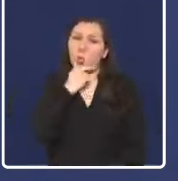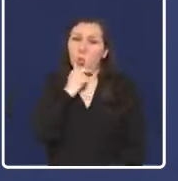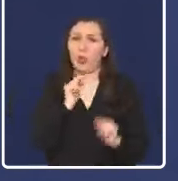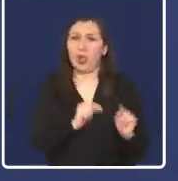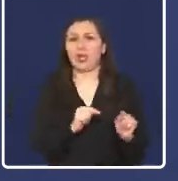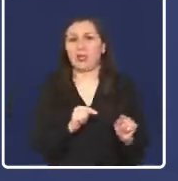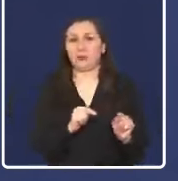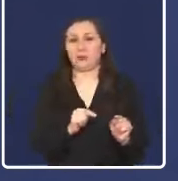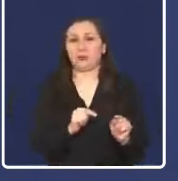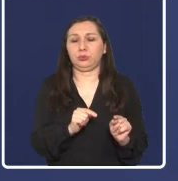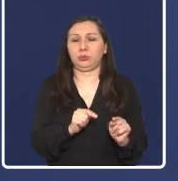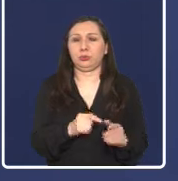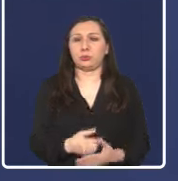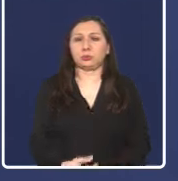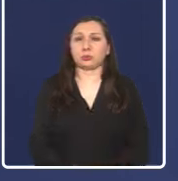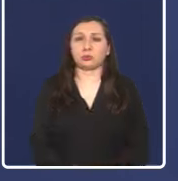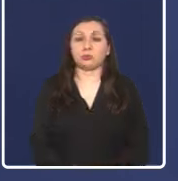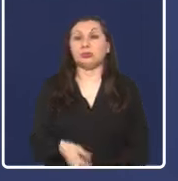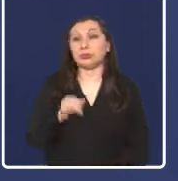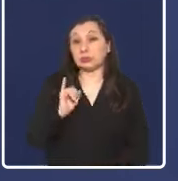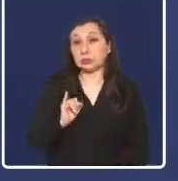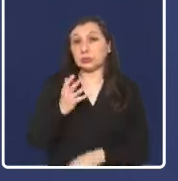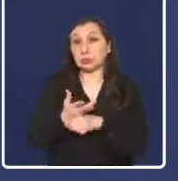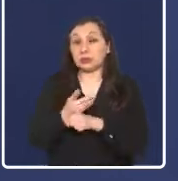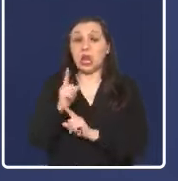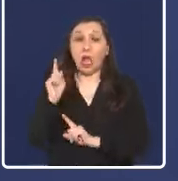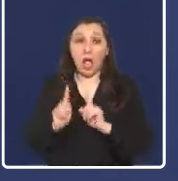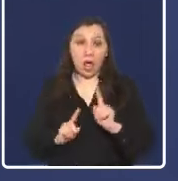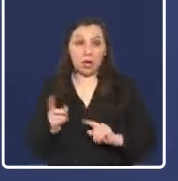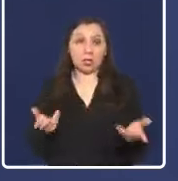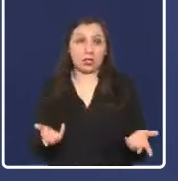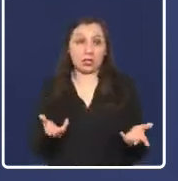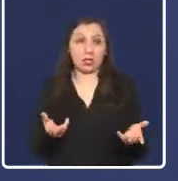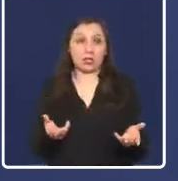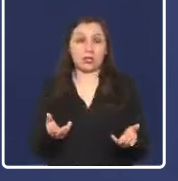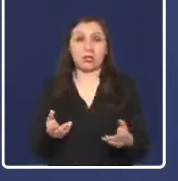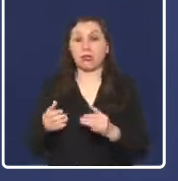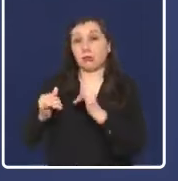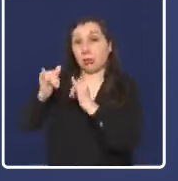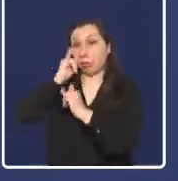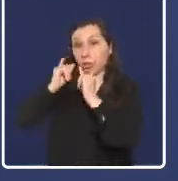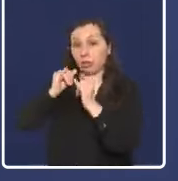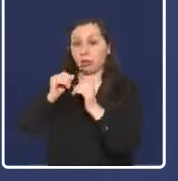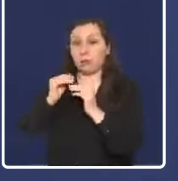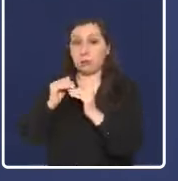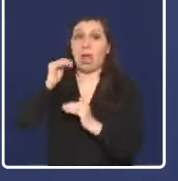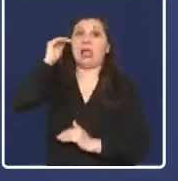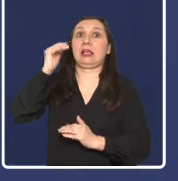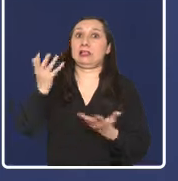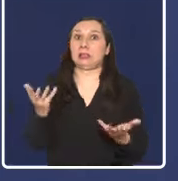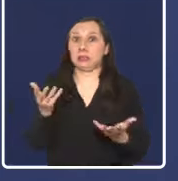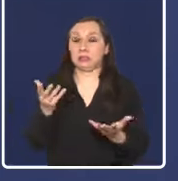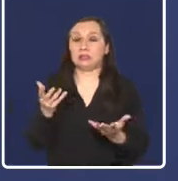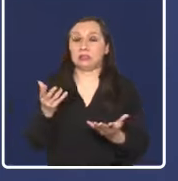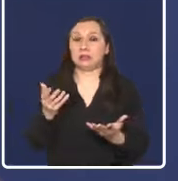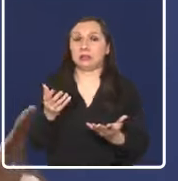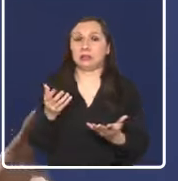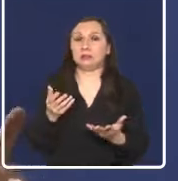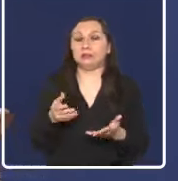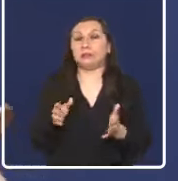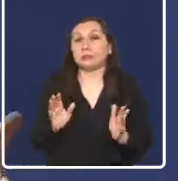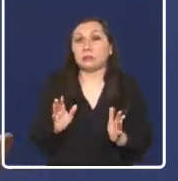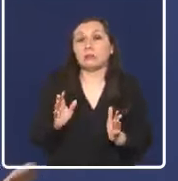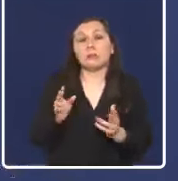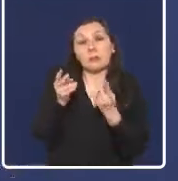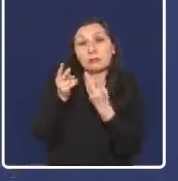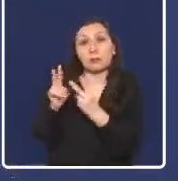aquello. Si hay alguien que bebe más de la cuenta, si hay alguien que...